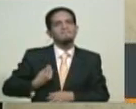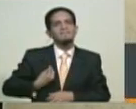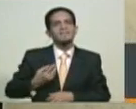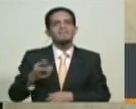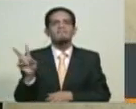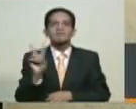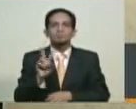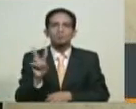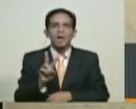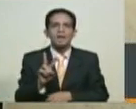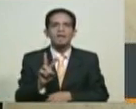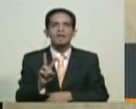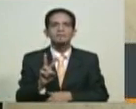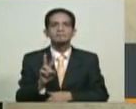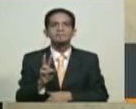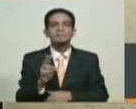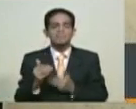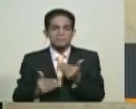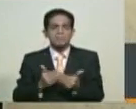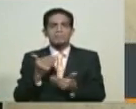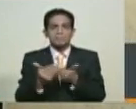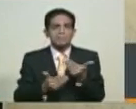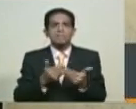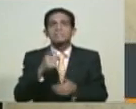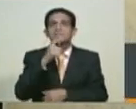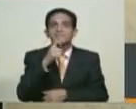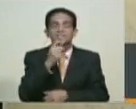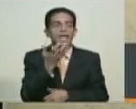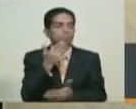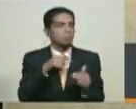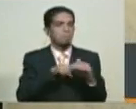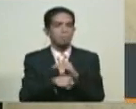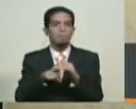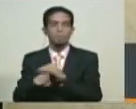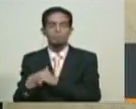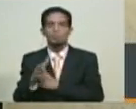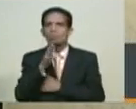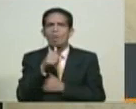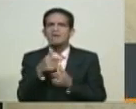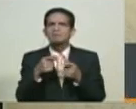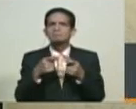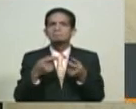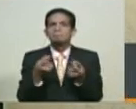difícil, con la falta del papel moneda para el pago,